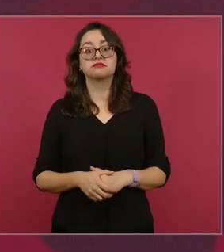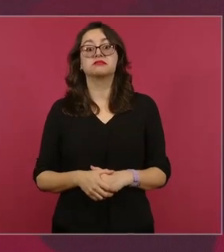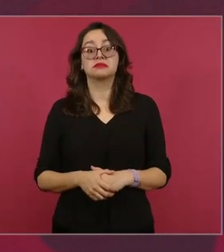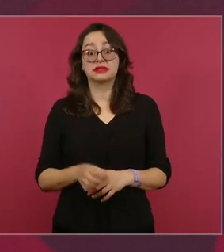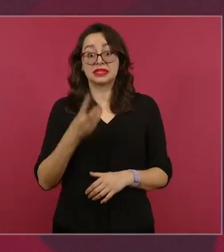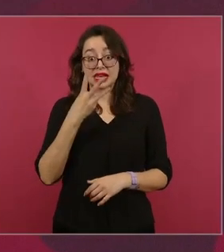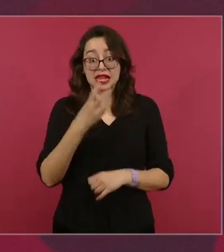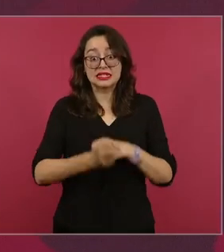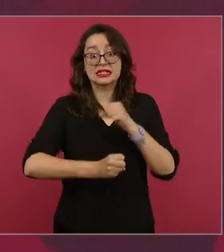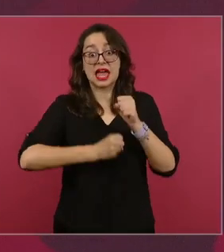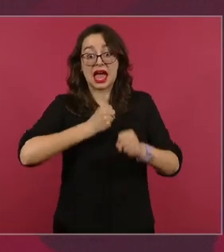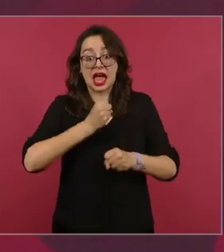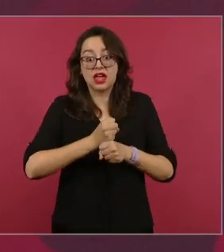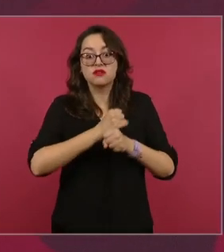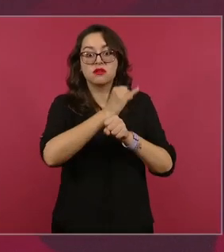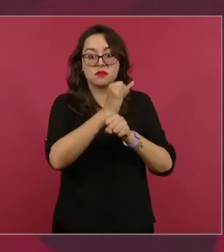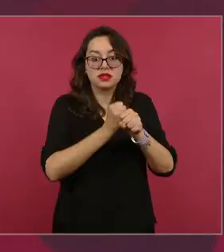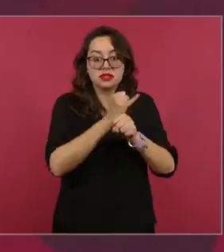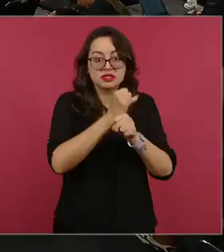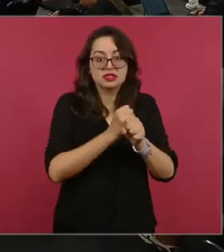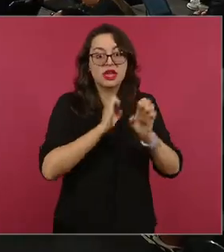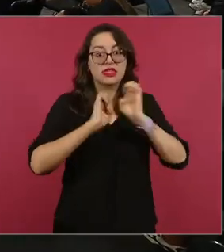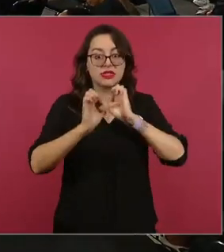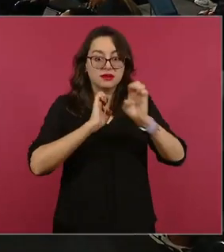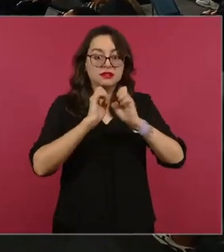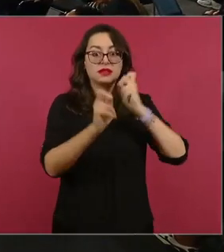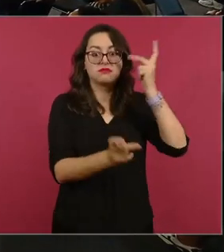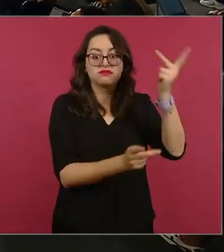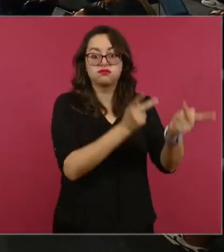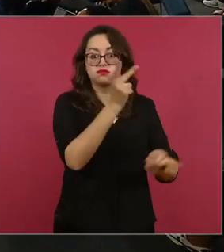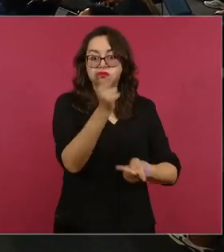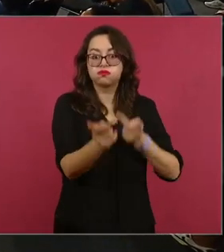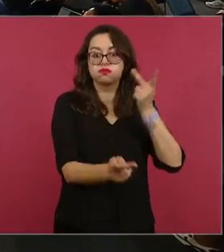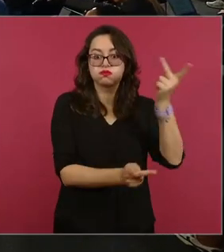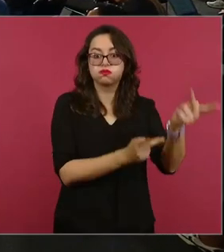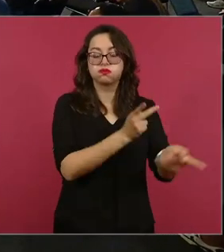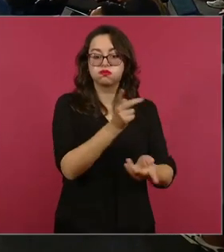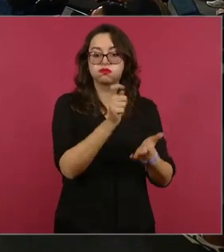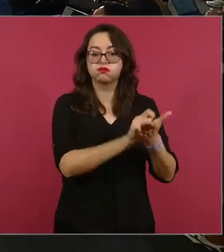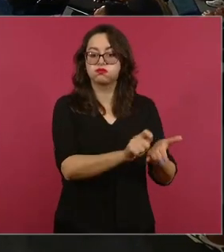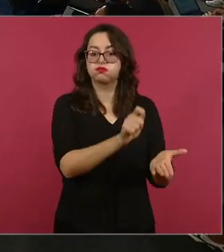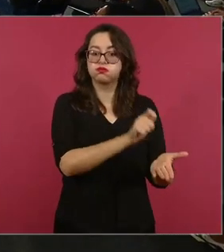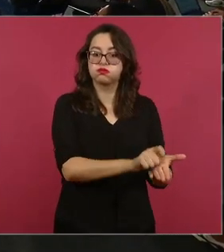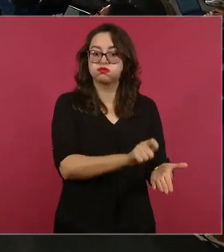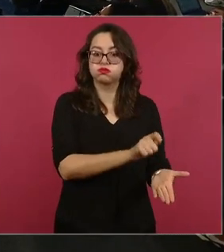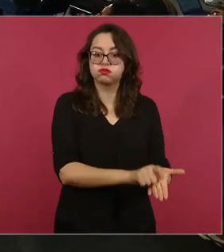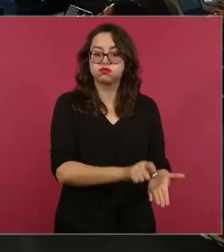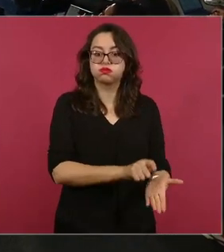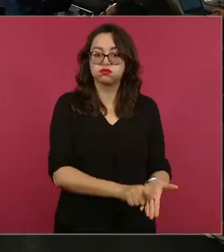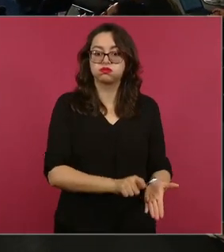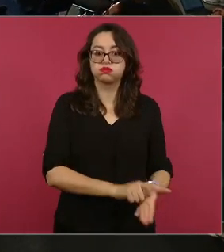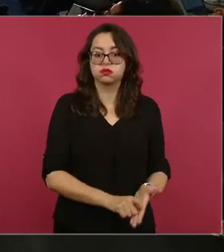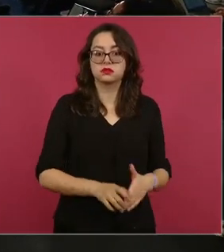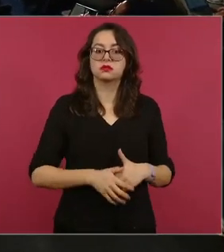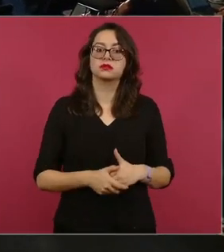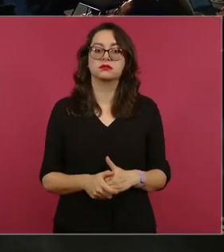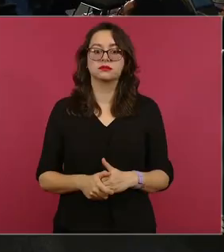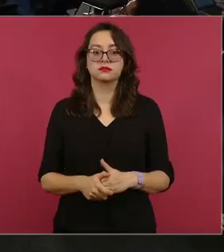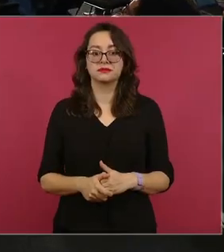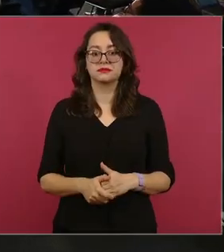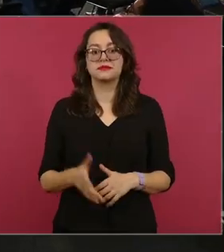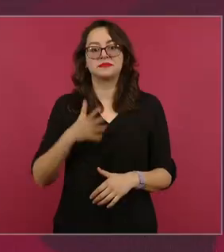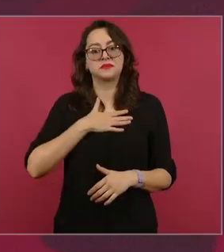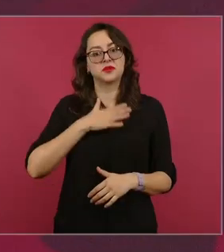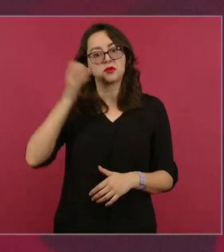¿Nos puede dar su opinión, presidente, sobre lo que está viviendo en México? Ah, ya mi opinión es que